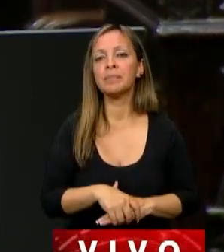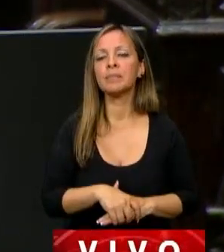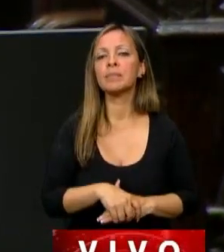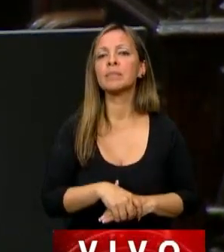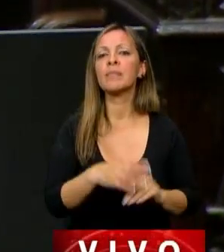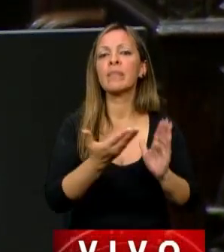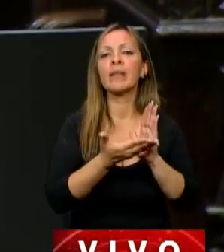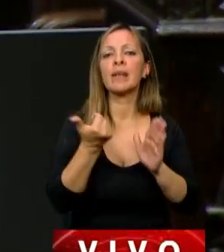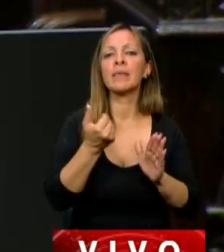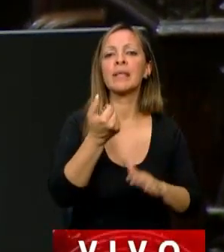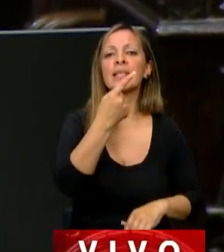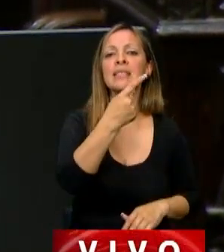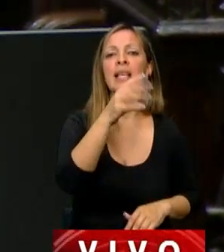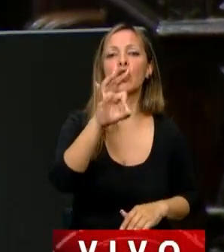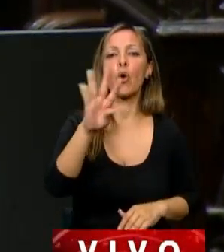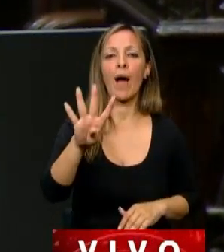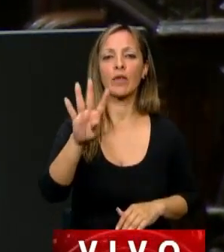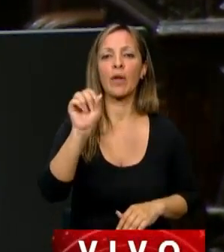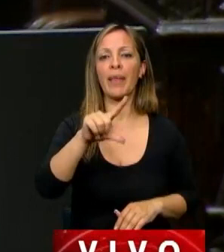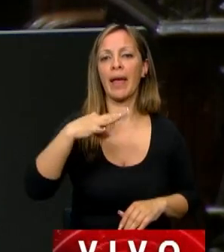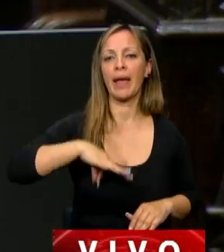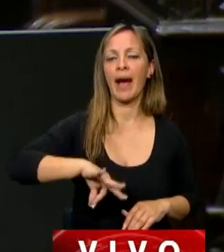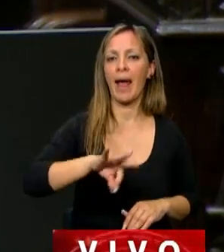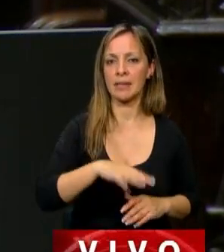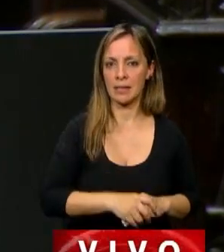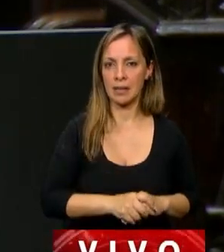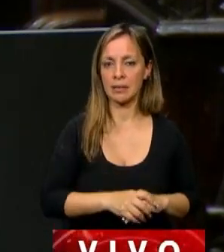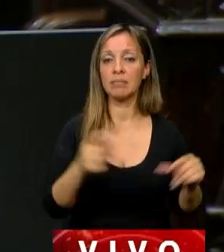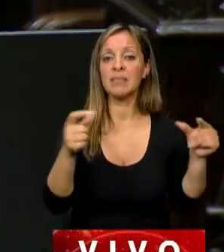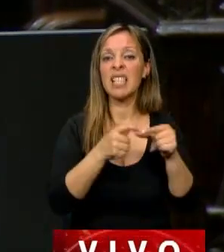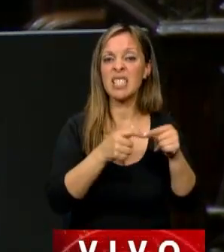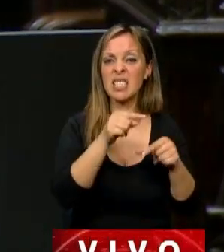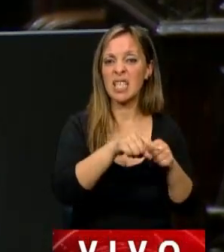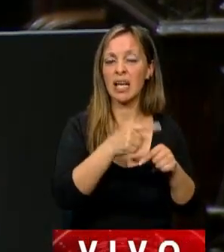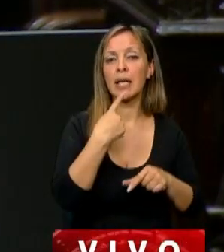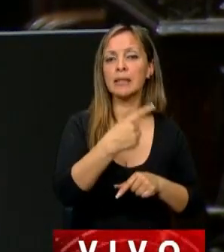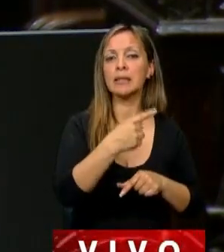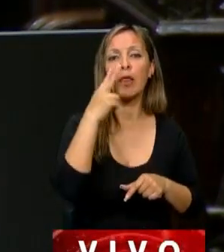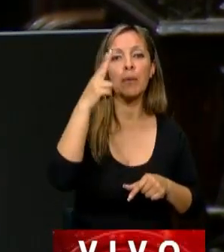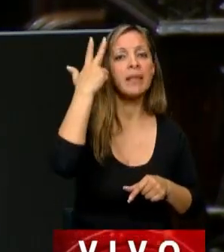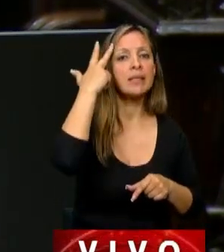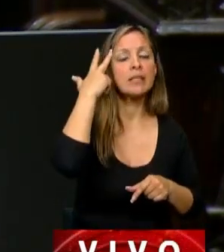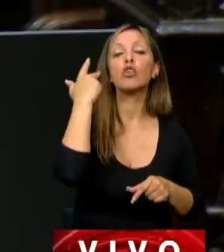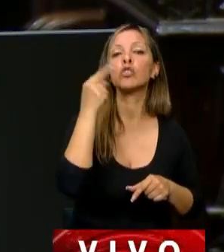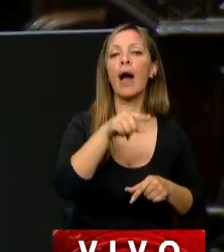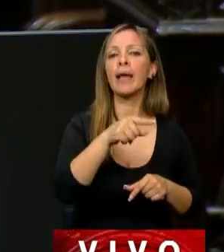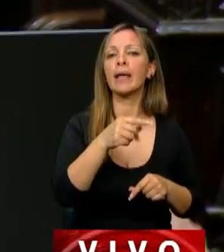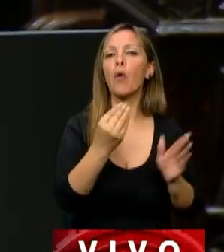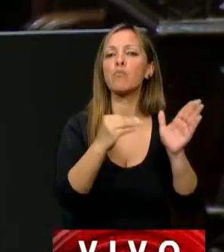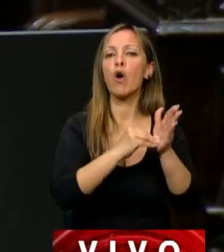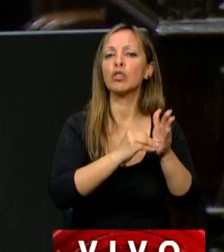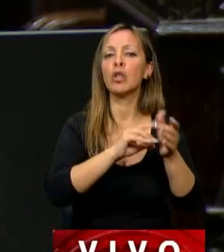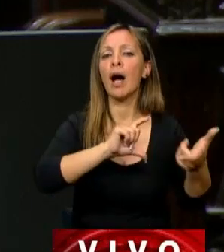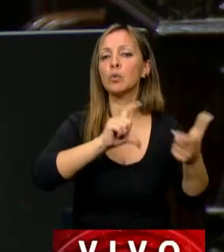eliminación del 104 de ganancias y la asignación específica de cheque daba lugar al año 2018 un monto que se actualizaba